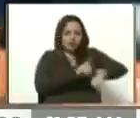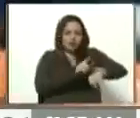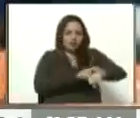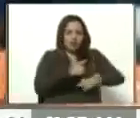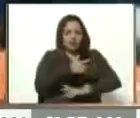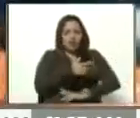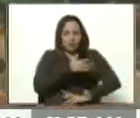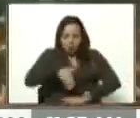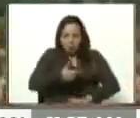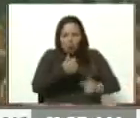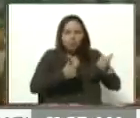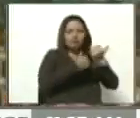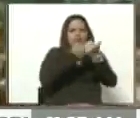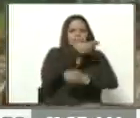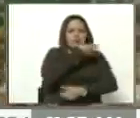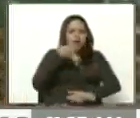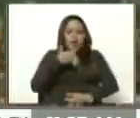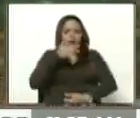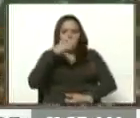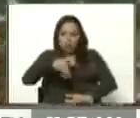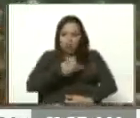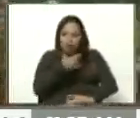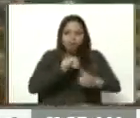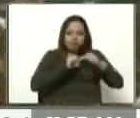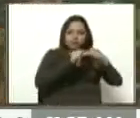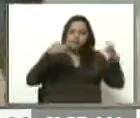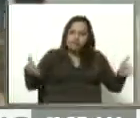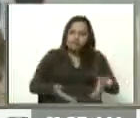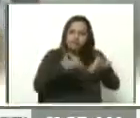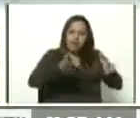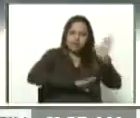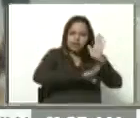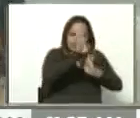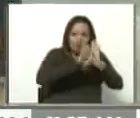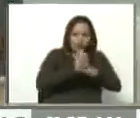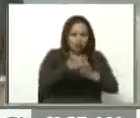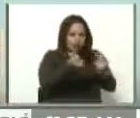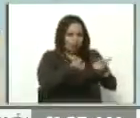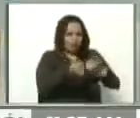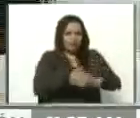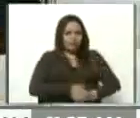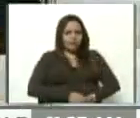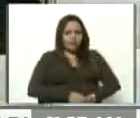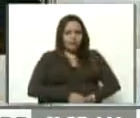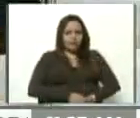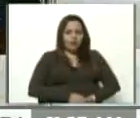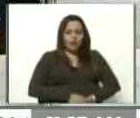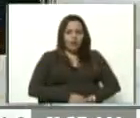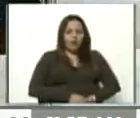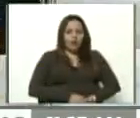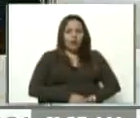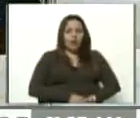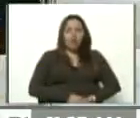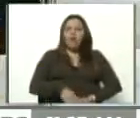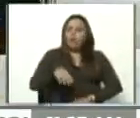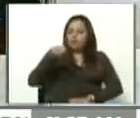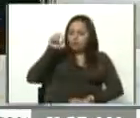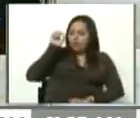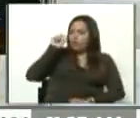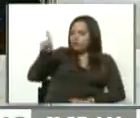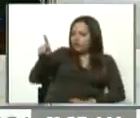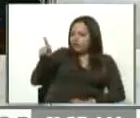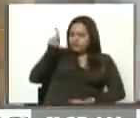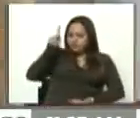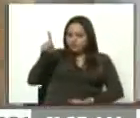muy favorable que debemos capitalizarla para impulsar el crecimiento con desarrollo económico. Profe, ahora bien, ¿en qué se traduce